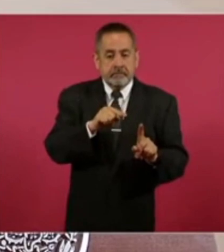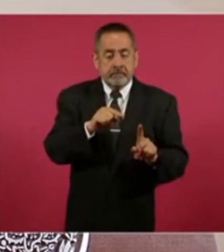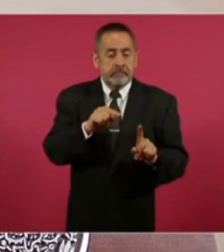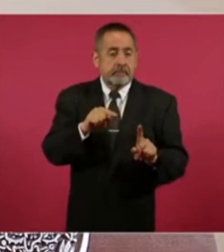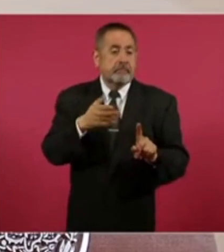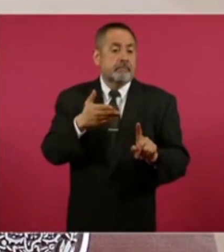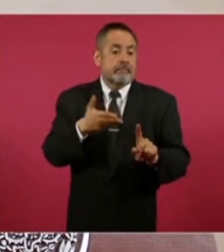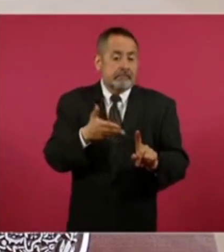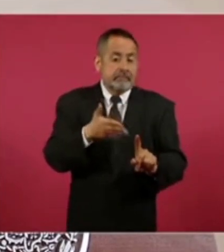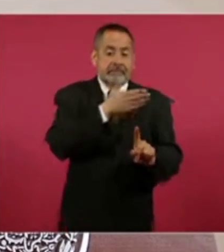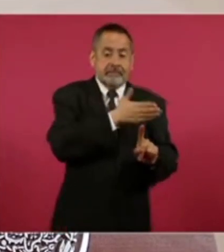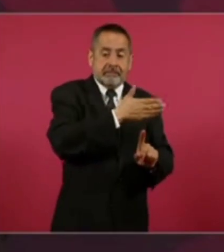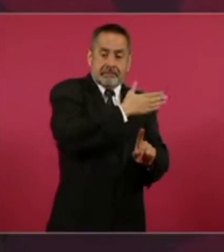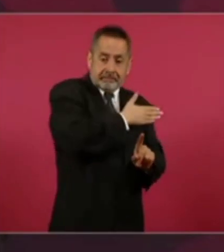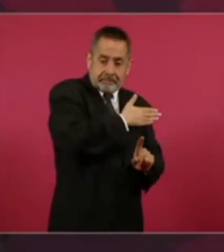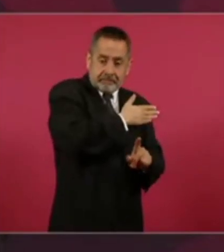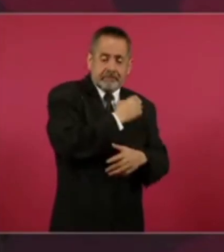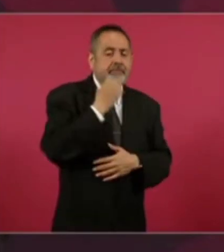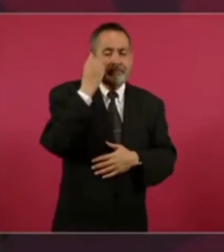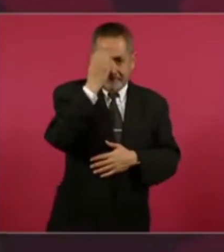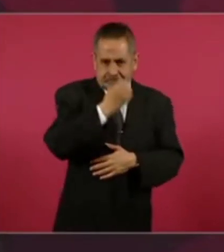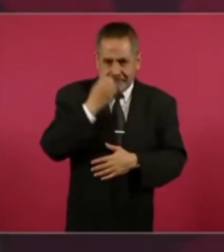presentado examen la vez anterior